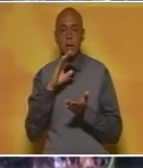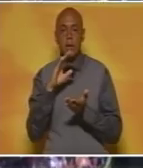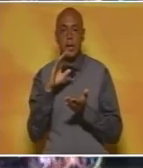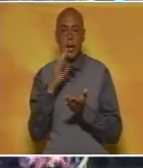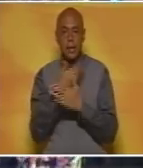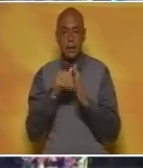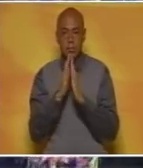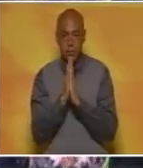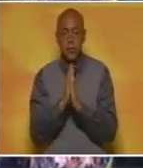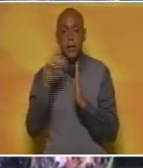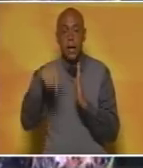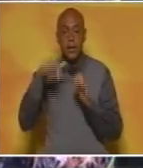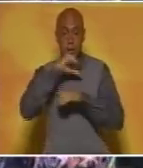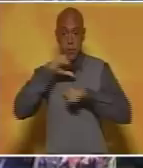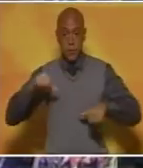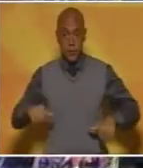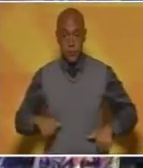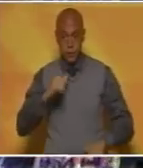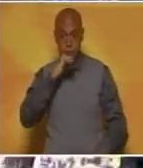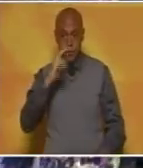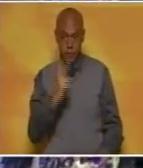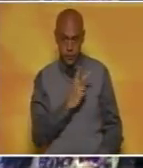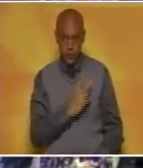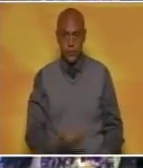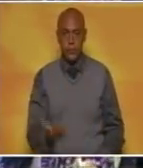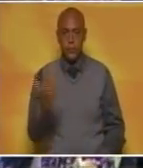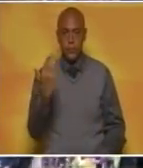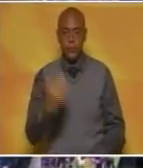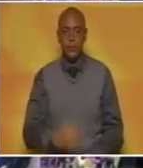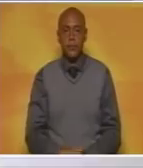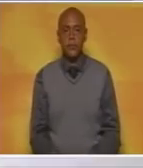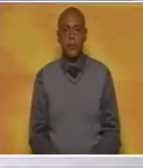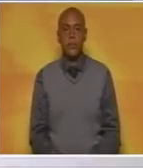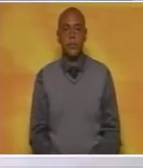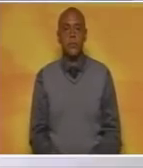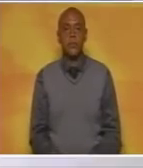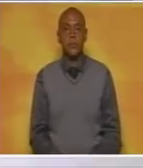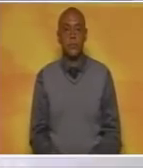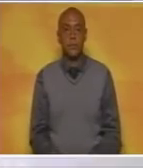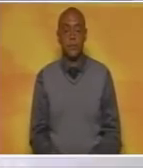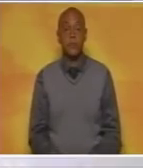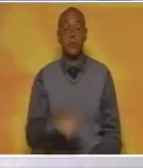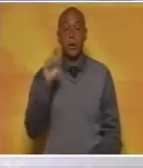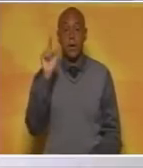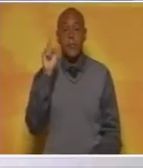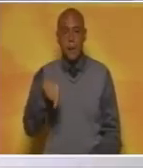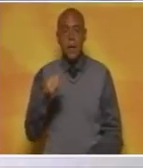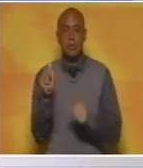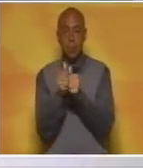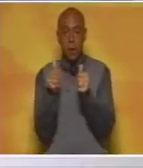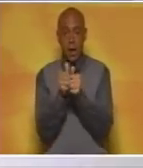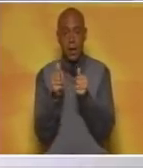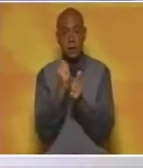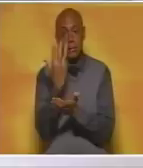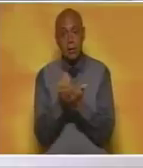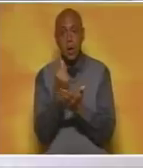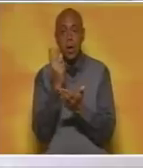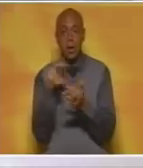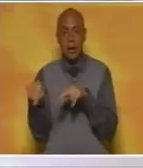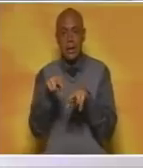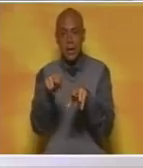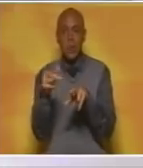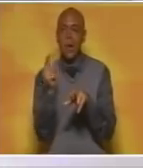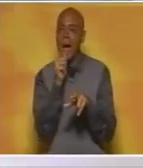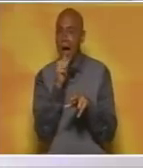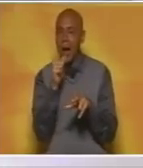Venezuela. Desde el estado portugués, Emmanuel Sereno, Noticiero Venevisión. Y en Monagas, habitantes del Alto Guri denunciaron la falta de